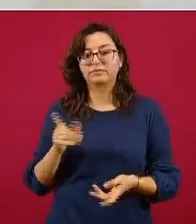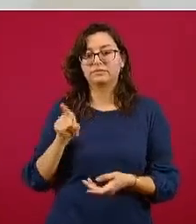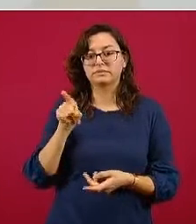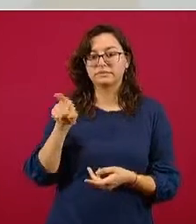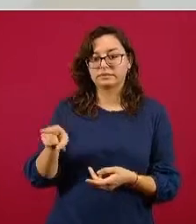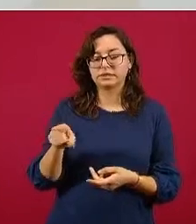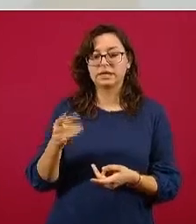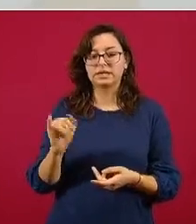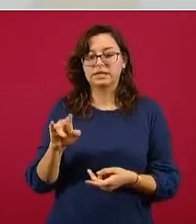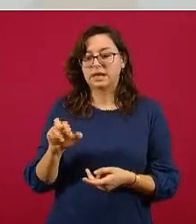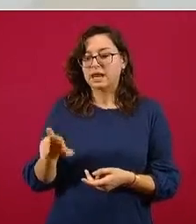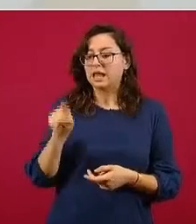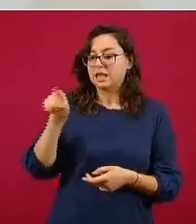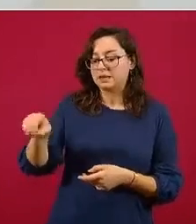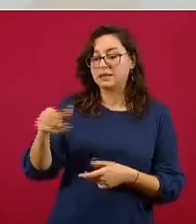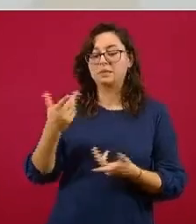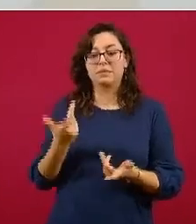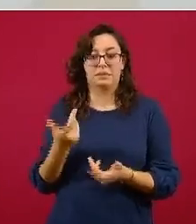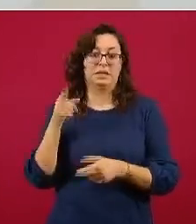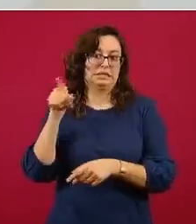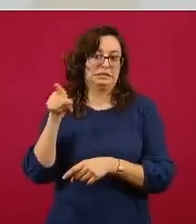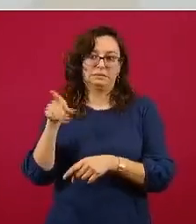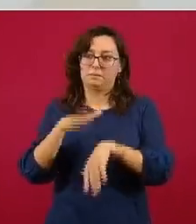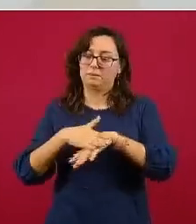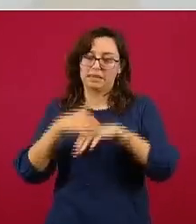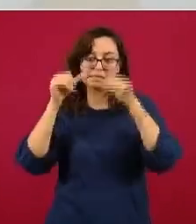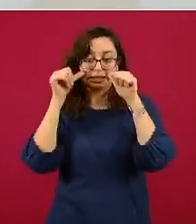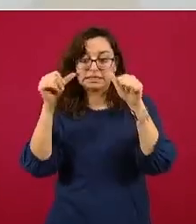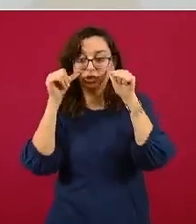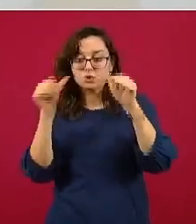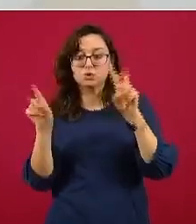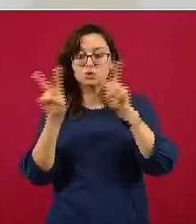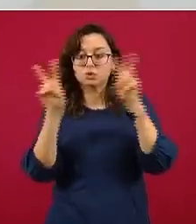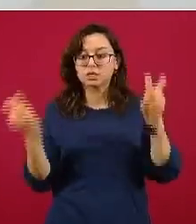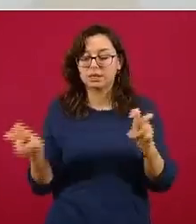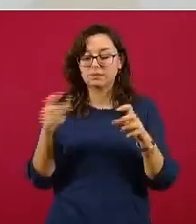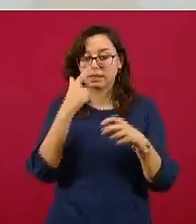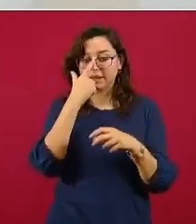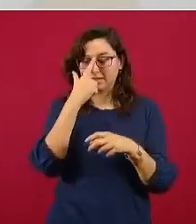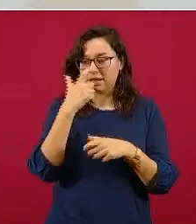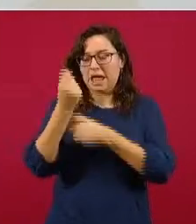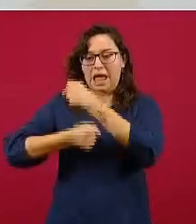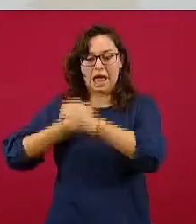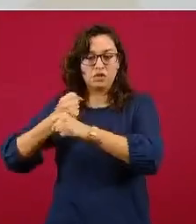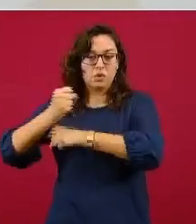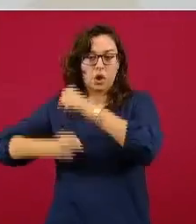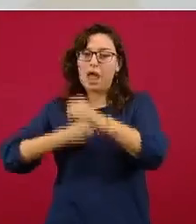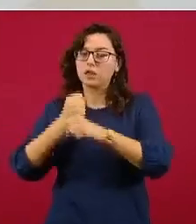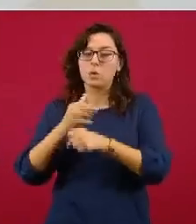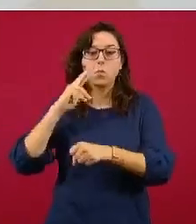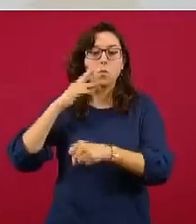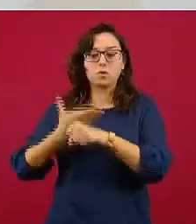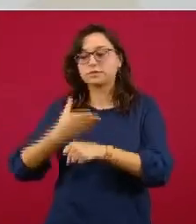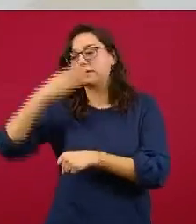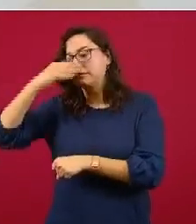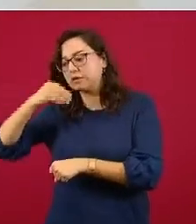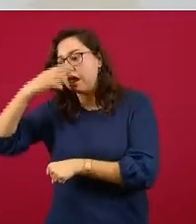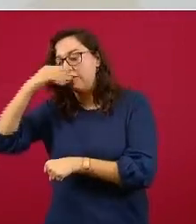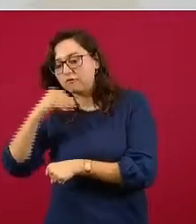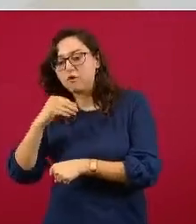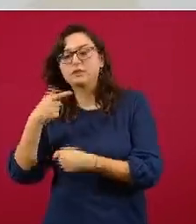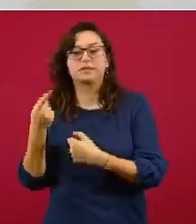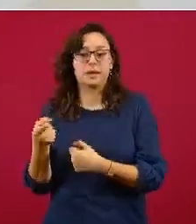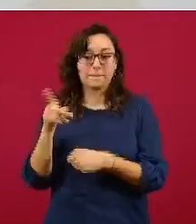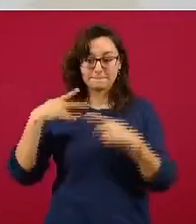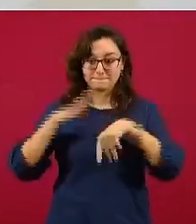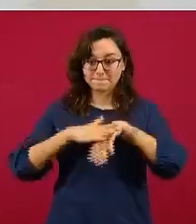respuesta clínica a la epidemia de COVID-19. Lo es todos los años para la influenza, donde ocurre